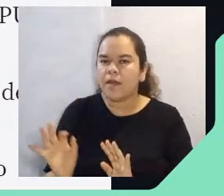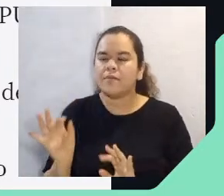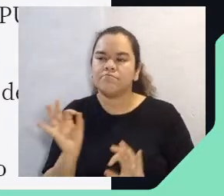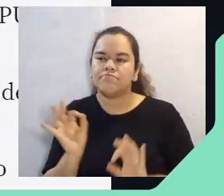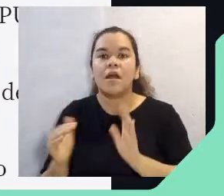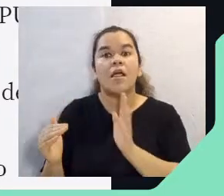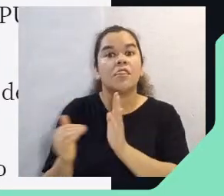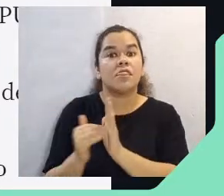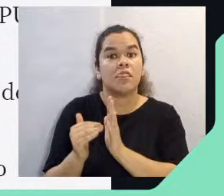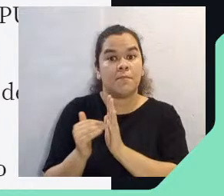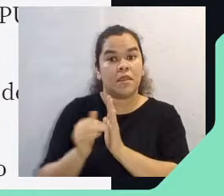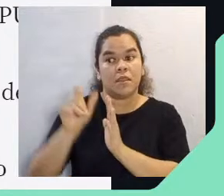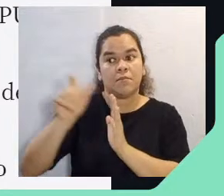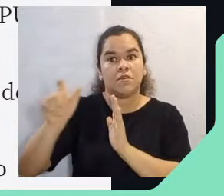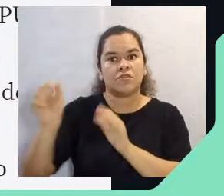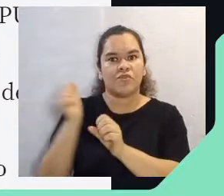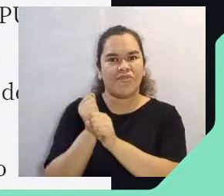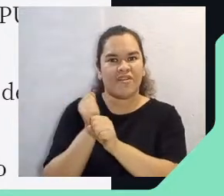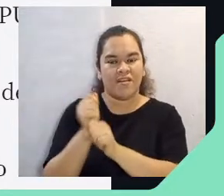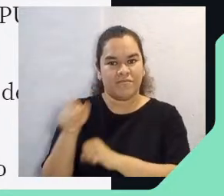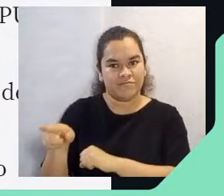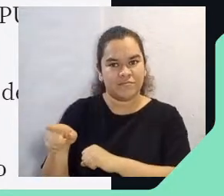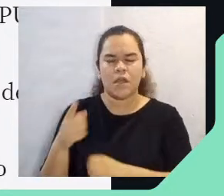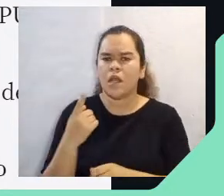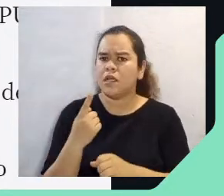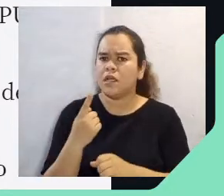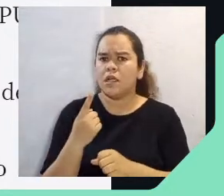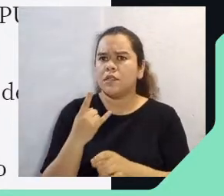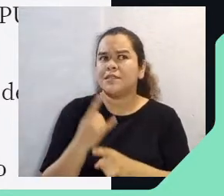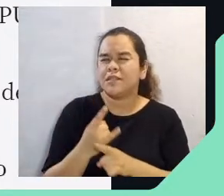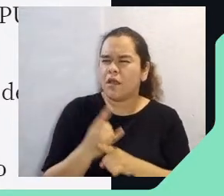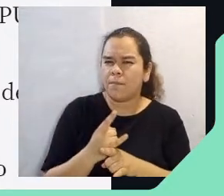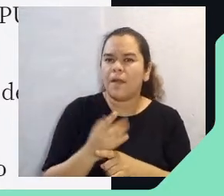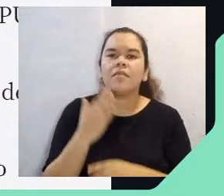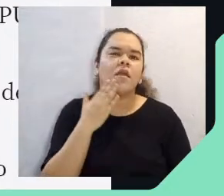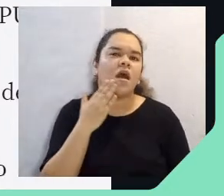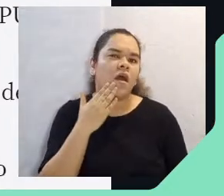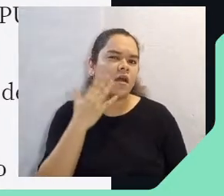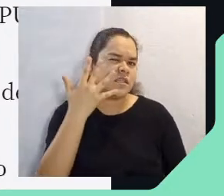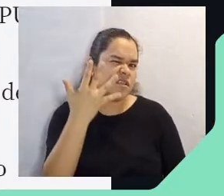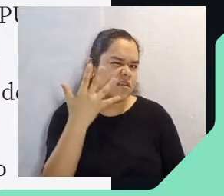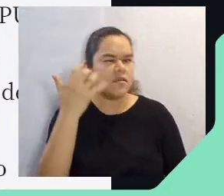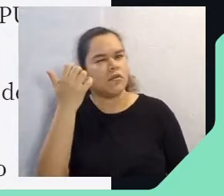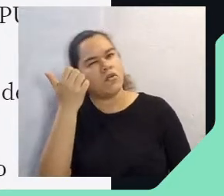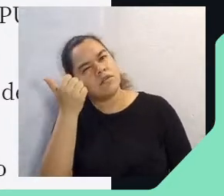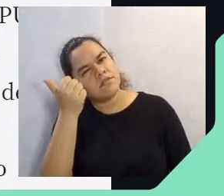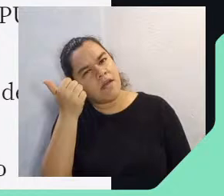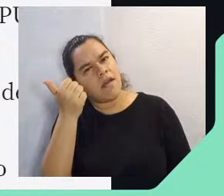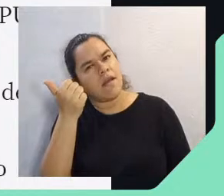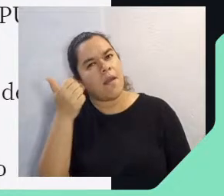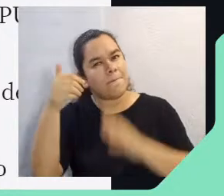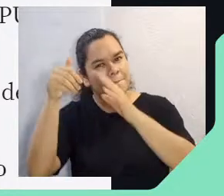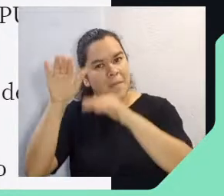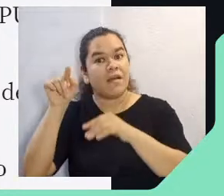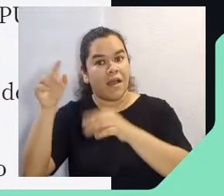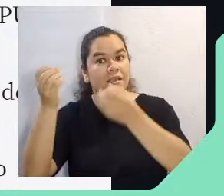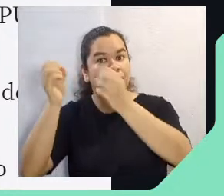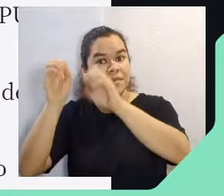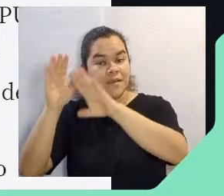del horario laboral. Casi siempre arrancamos a las 5 o 6 de la tarde, muchas asignaturas, cosa que